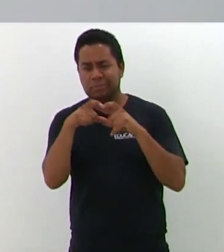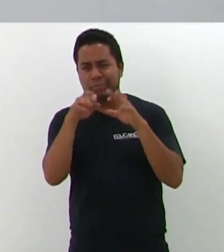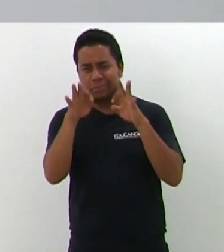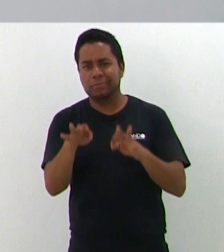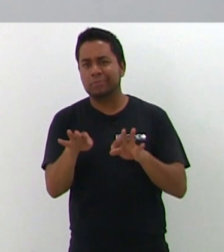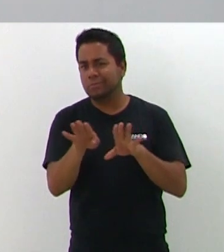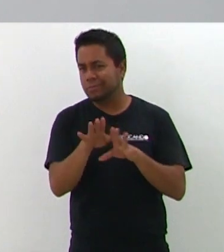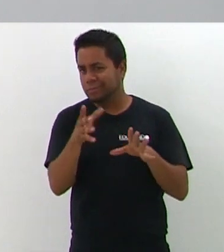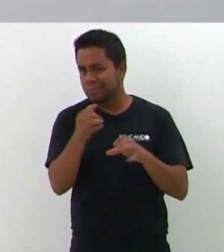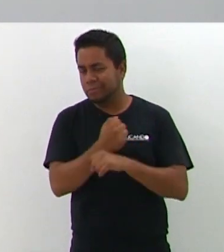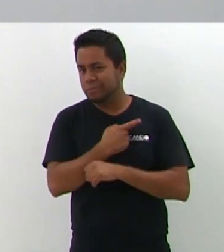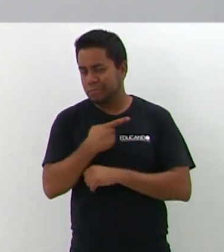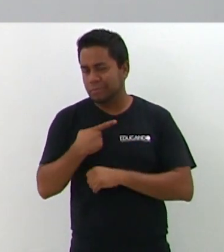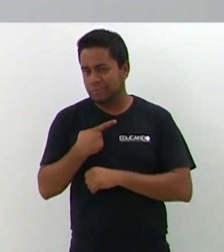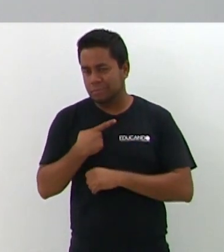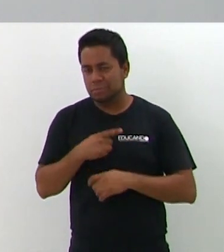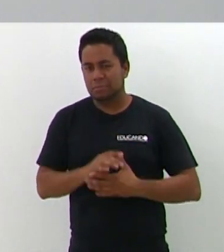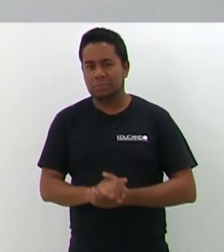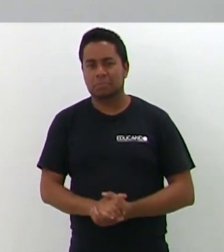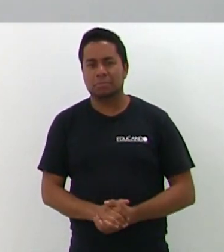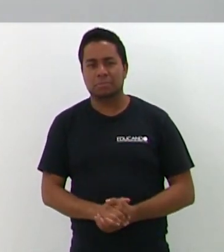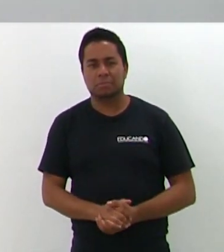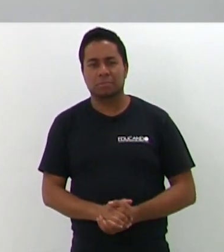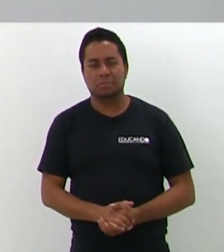la correcta?